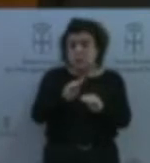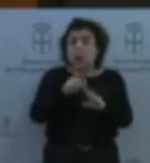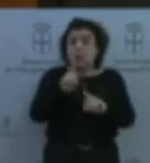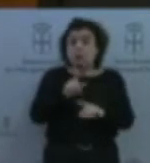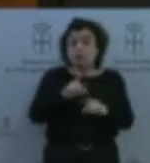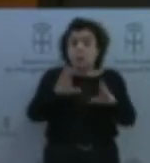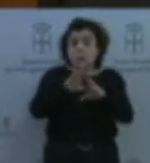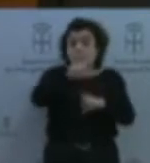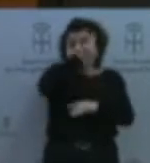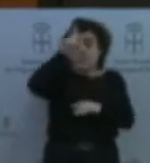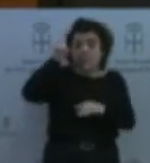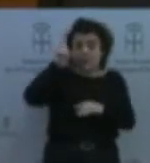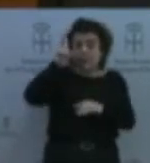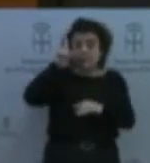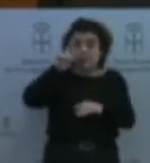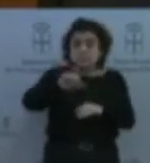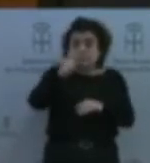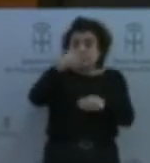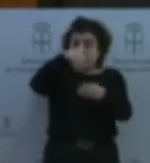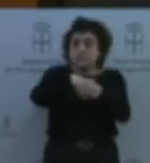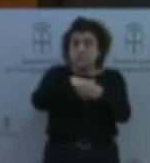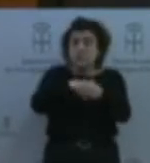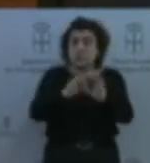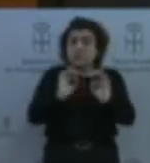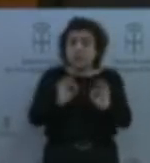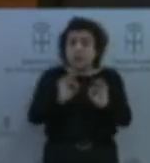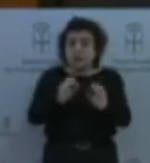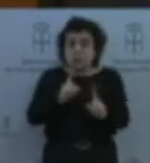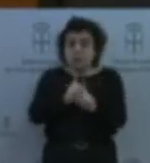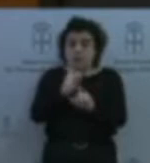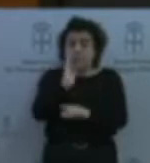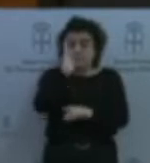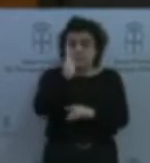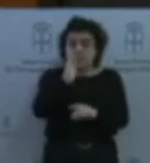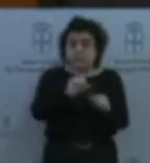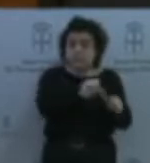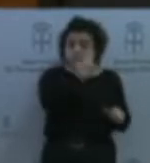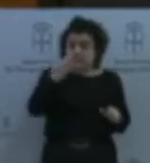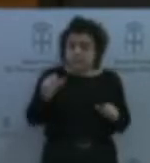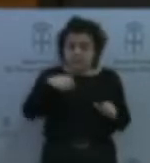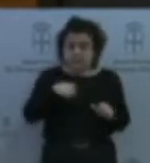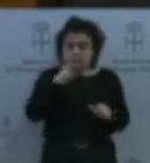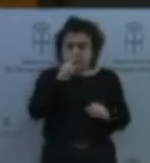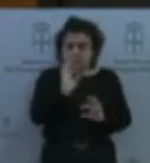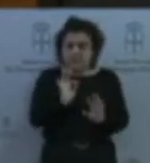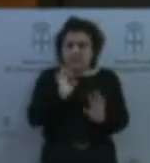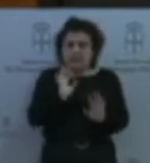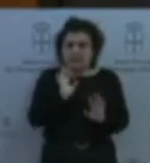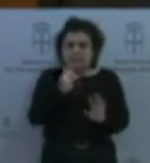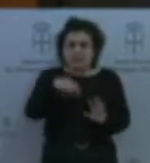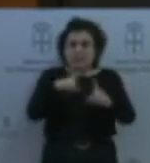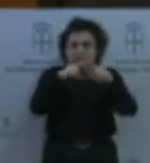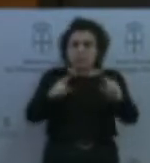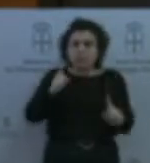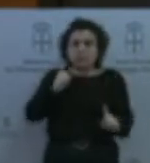amenaza constante del que no nos podemos despreocupar. En Asturias está claro, van a seguir atacando a la lengua asturiana y a las nuestras tradiciones culturales